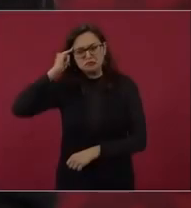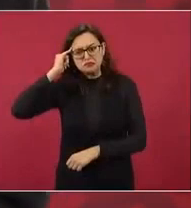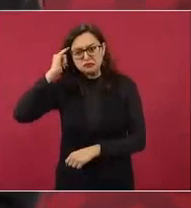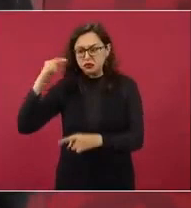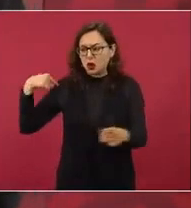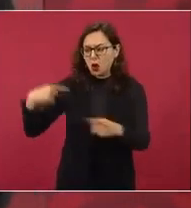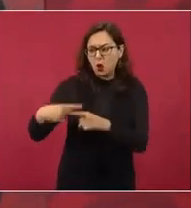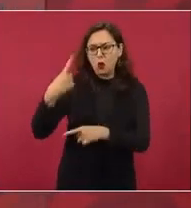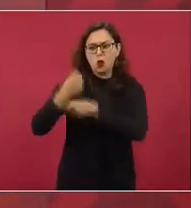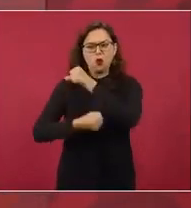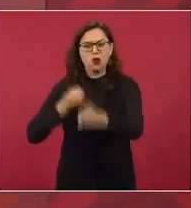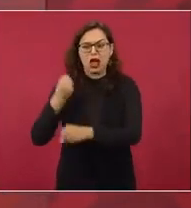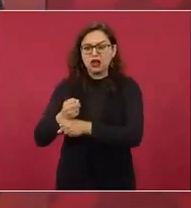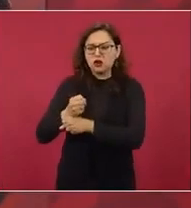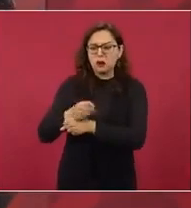callados,